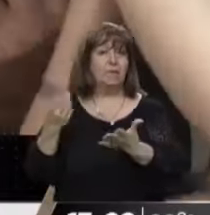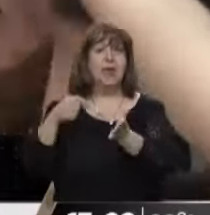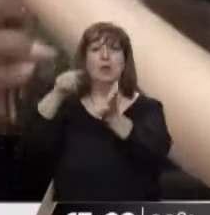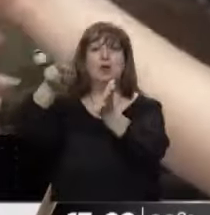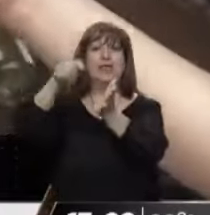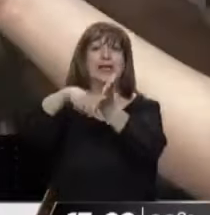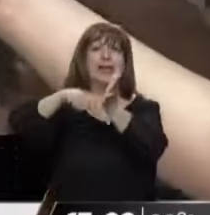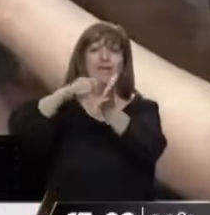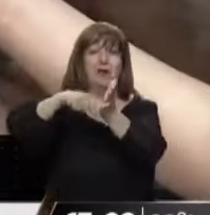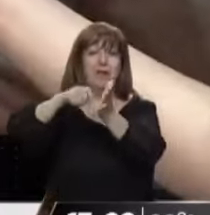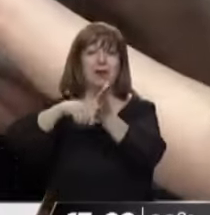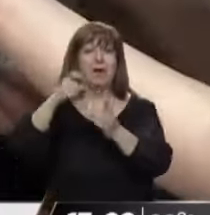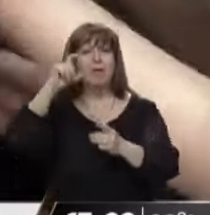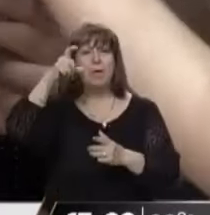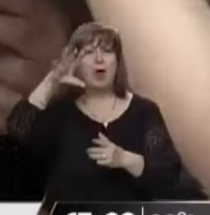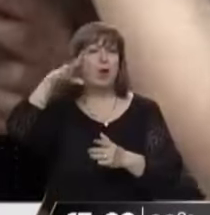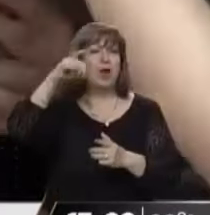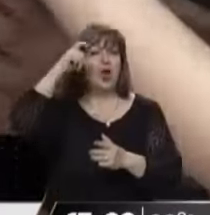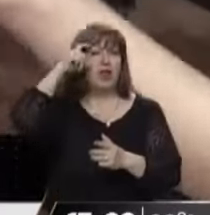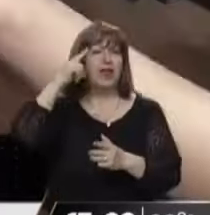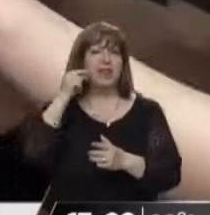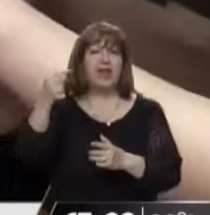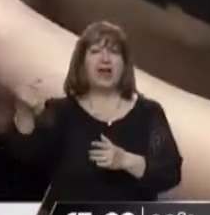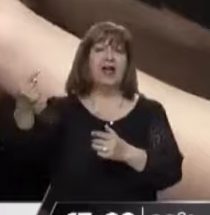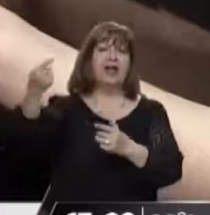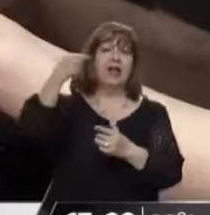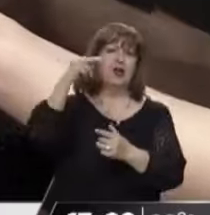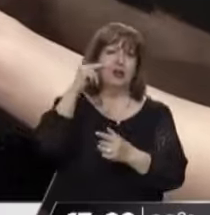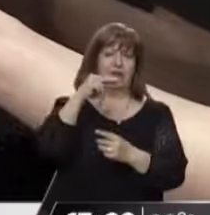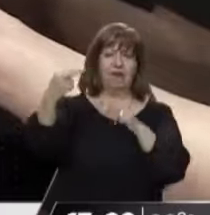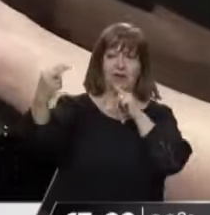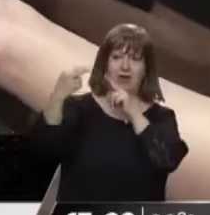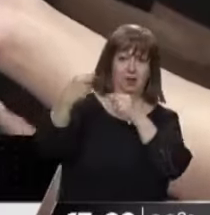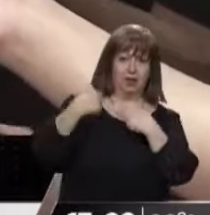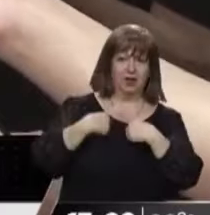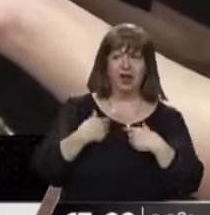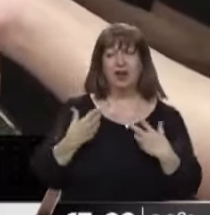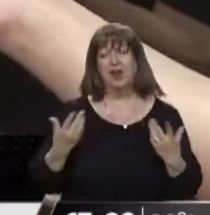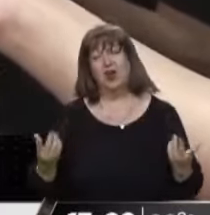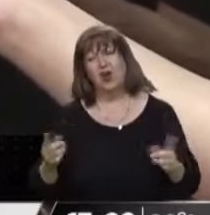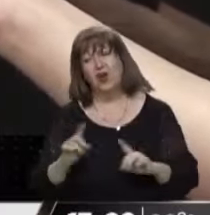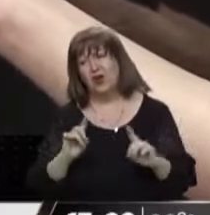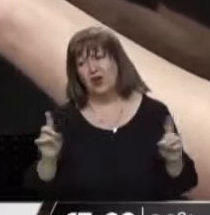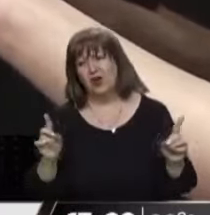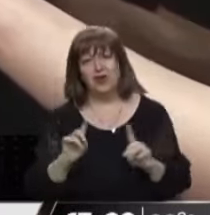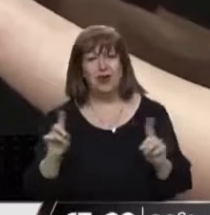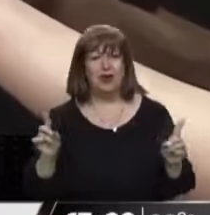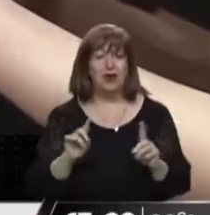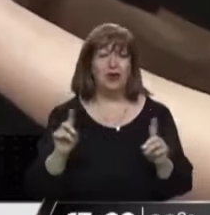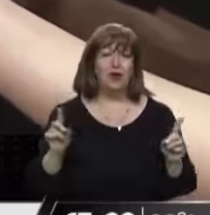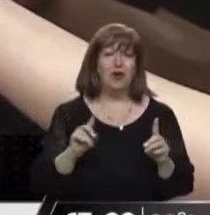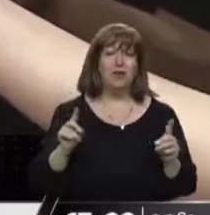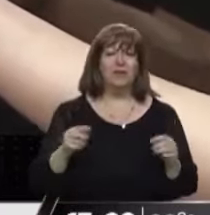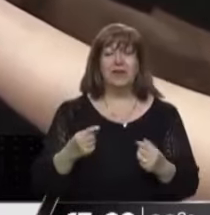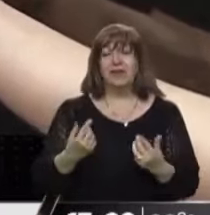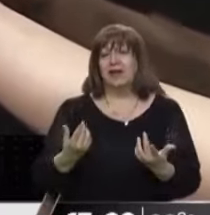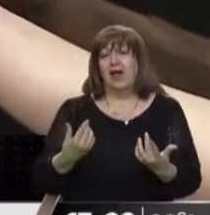Por favor. Él, ¿se lo presionó para firmar determinadas cosas? No, yo acá te puedo encontrar a toda la gente. Cada uno